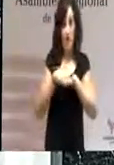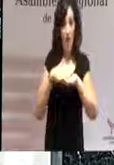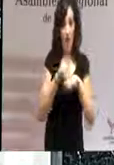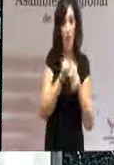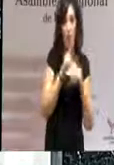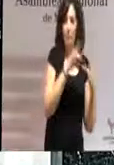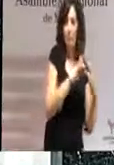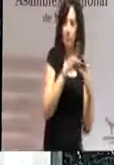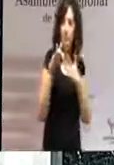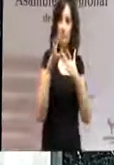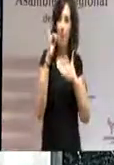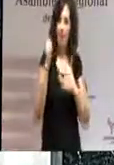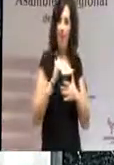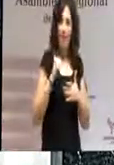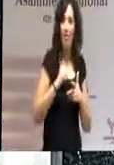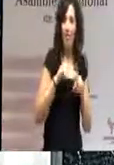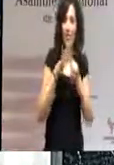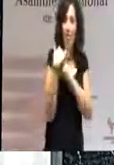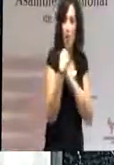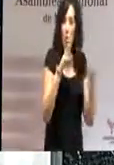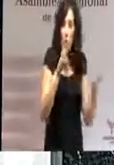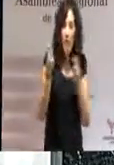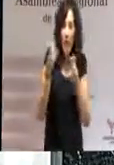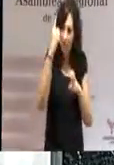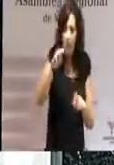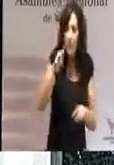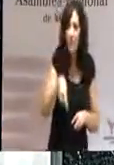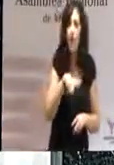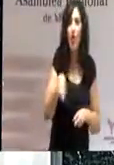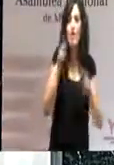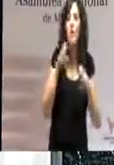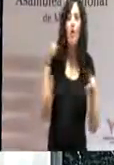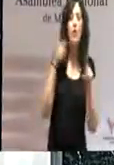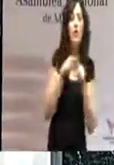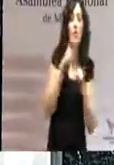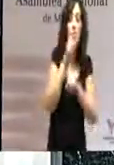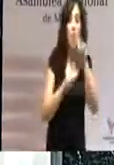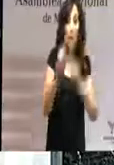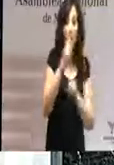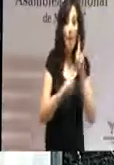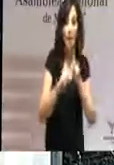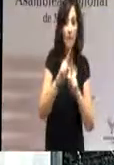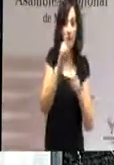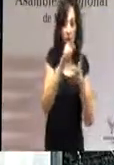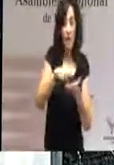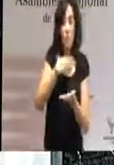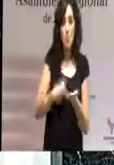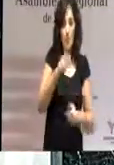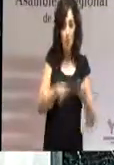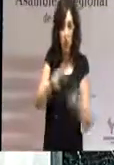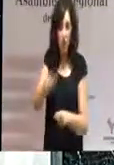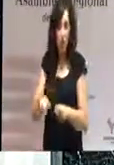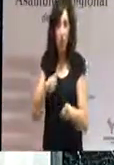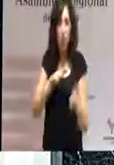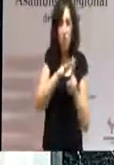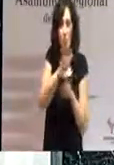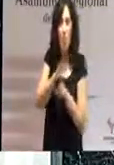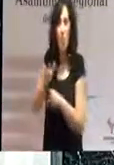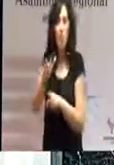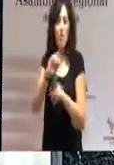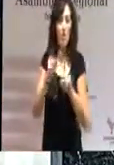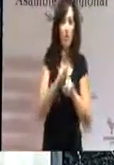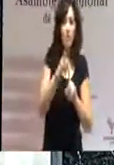nuevo contexto para dar soluciones a los problemas de los hombres y mujeres de nuestra tierra.